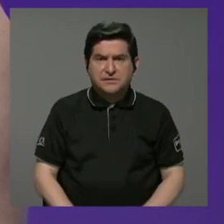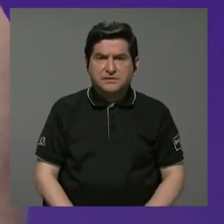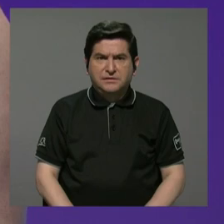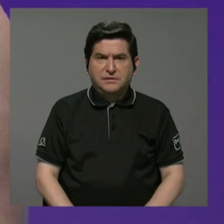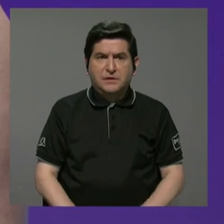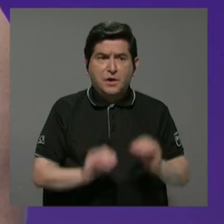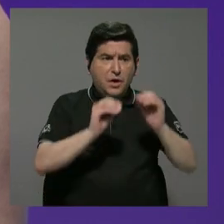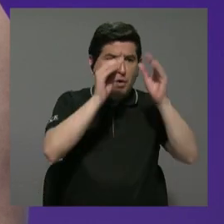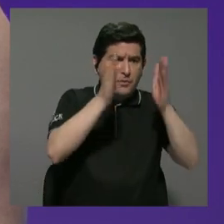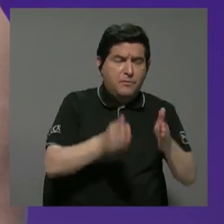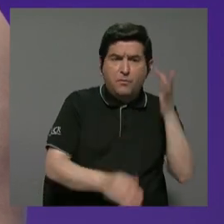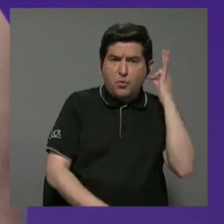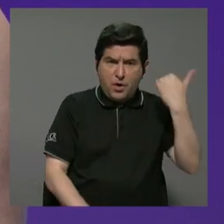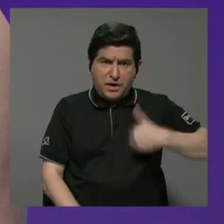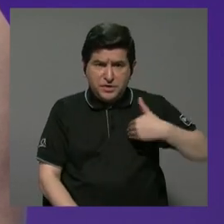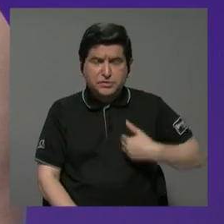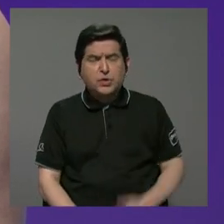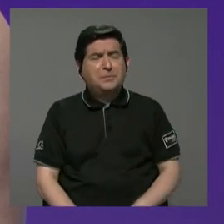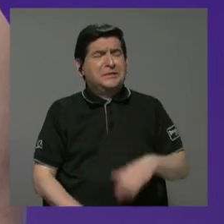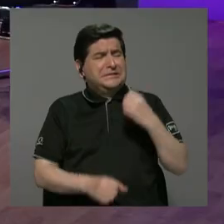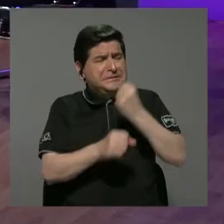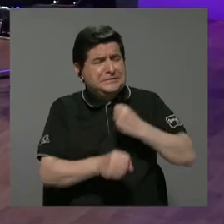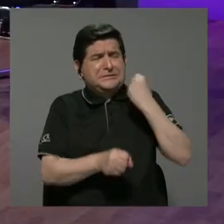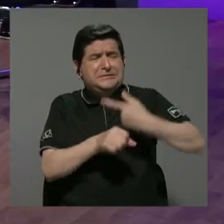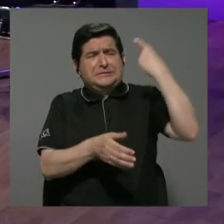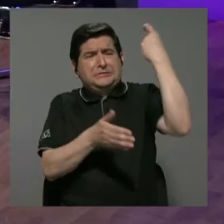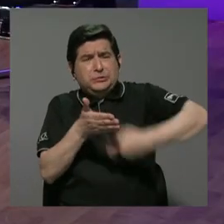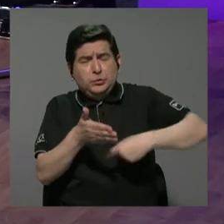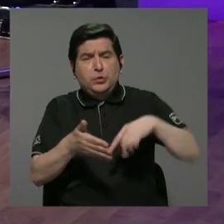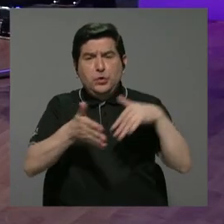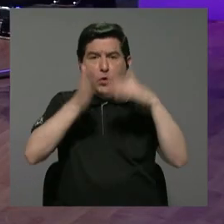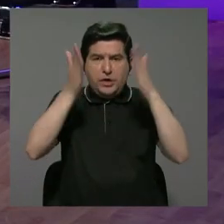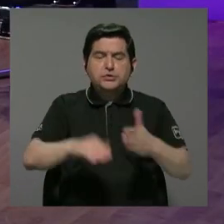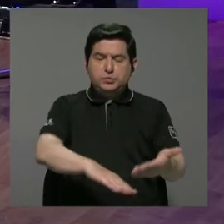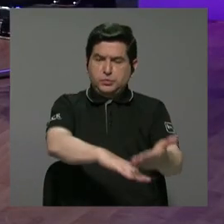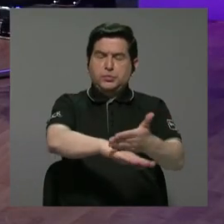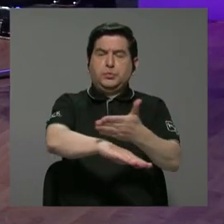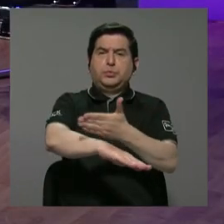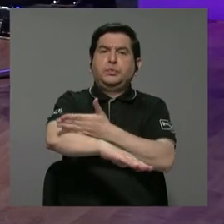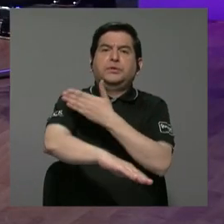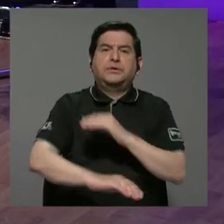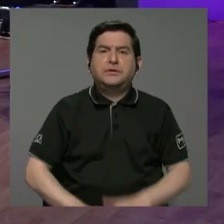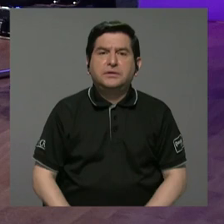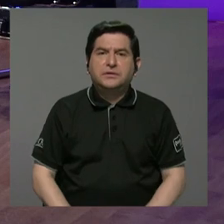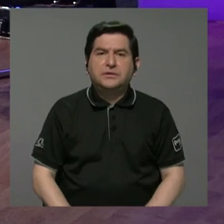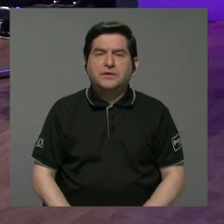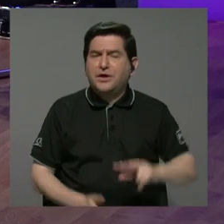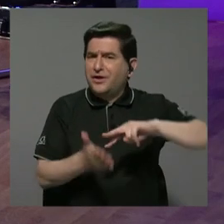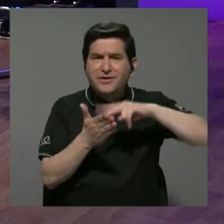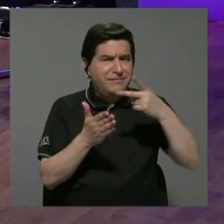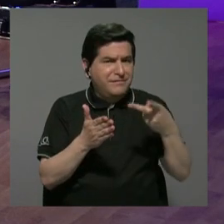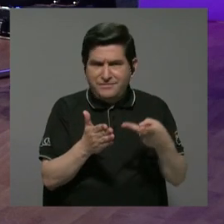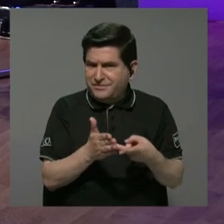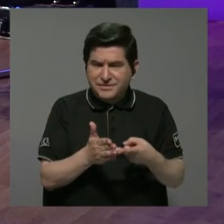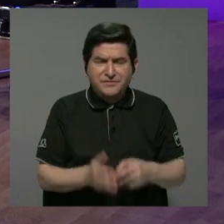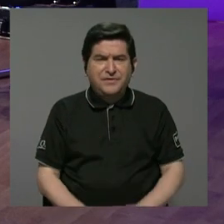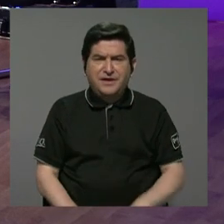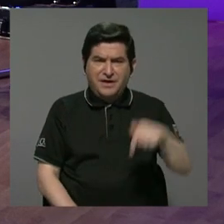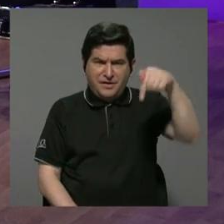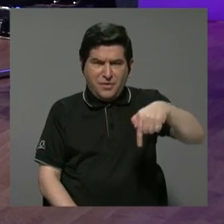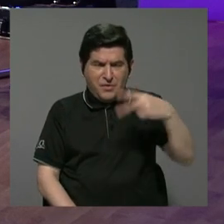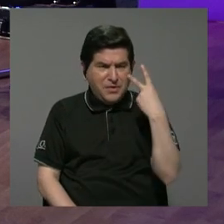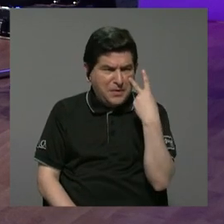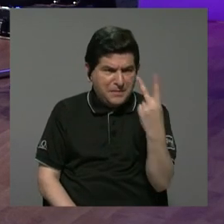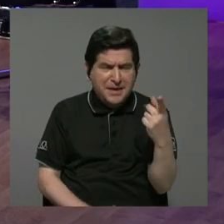hay maestros y maestras que hicieron ingentes esfuerzos por lograr que sus estudiantes salieran adelante. Es decir, no estamos hablando, hoy no estamos